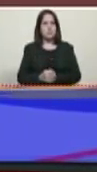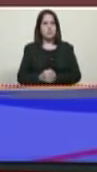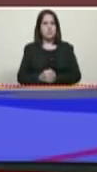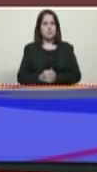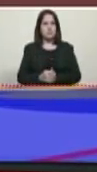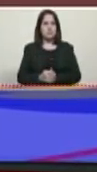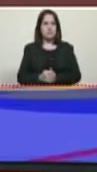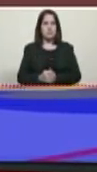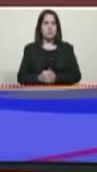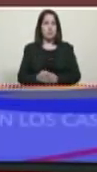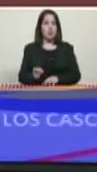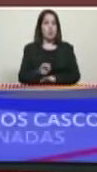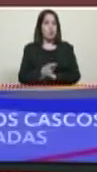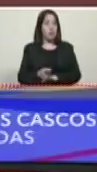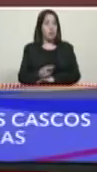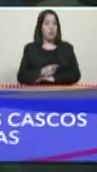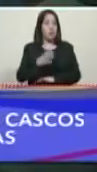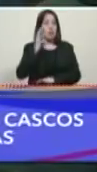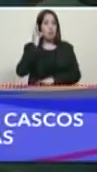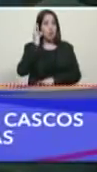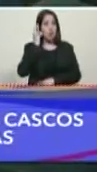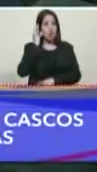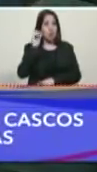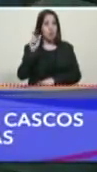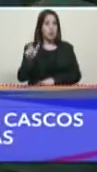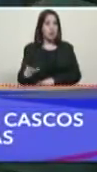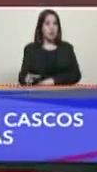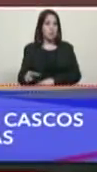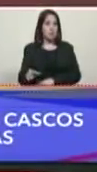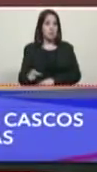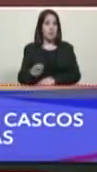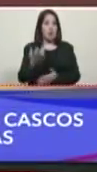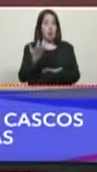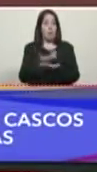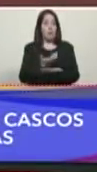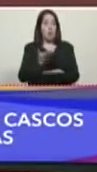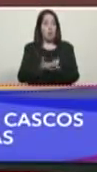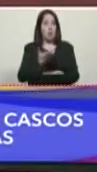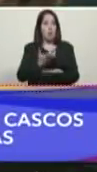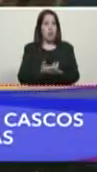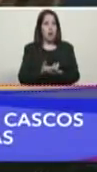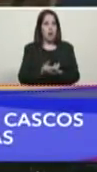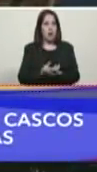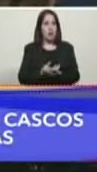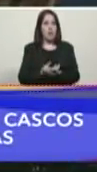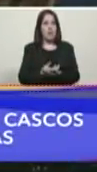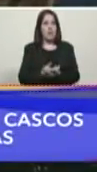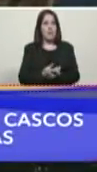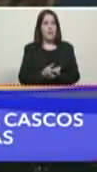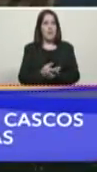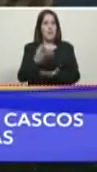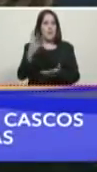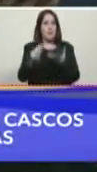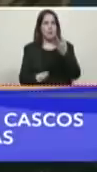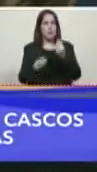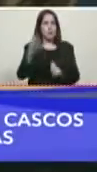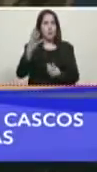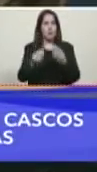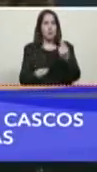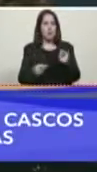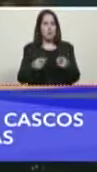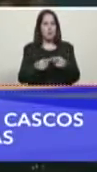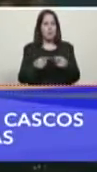gobernadora en monagas en maturín y punta de mata monaguenses